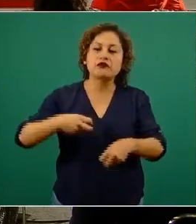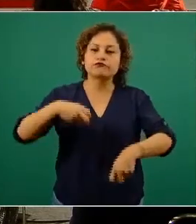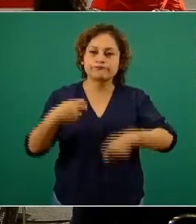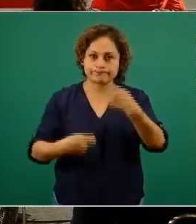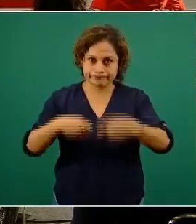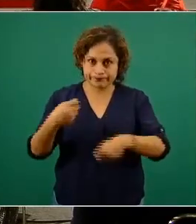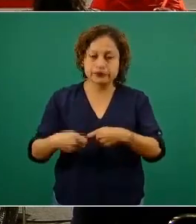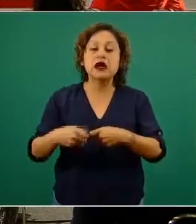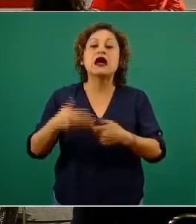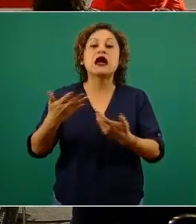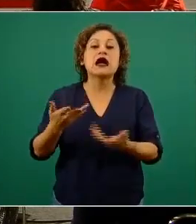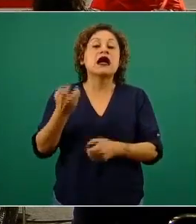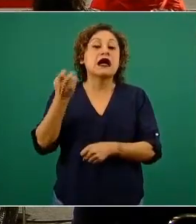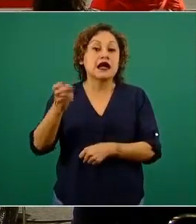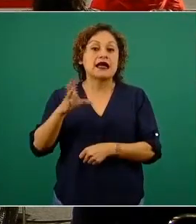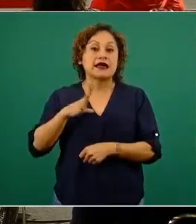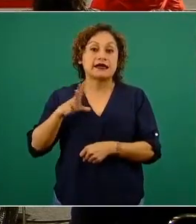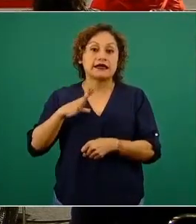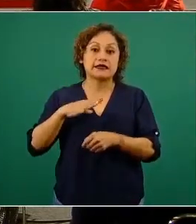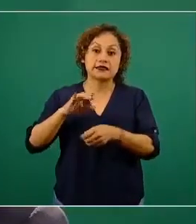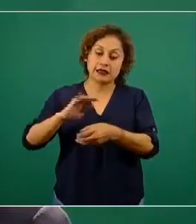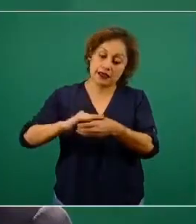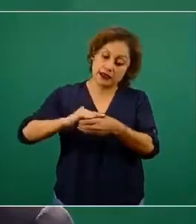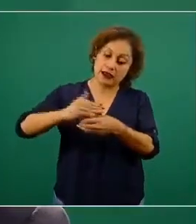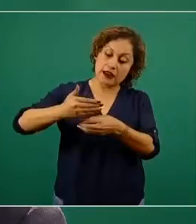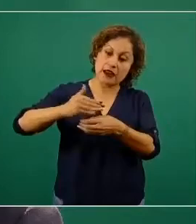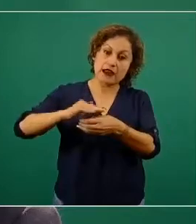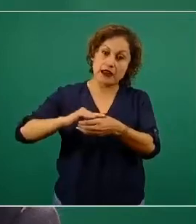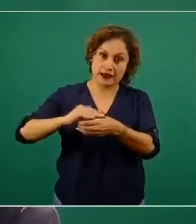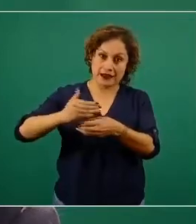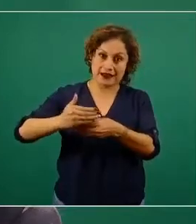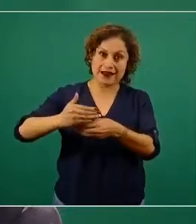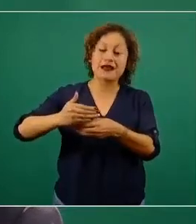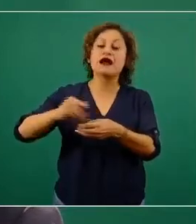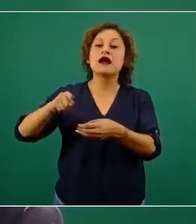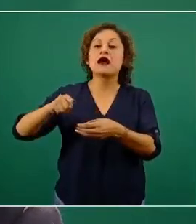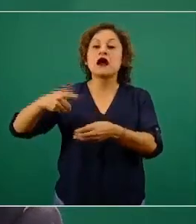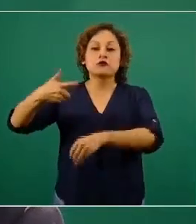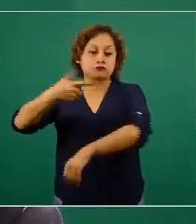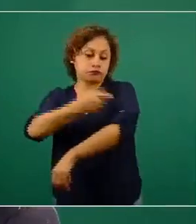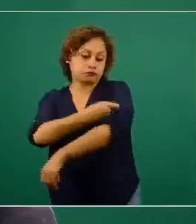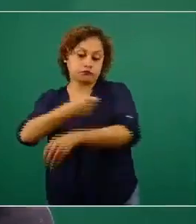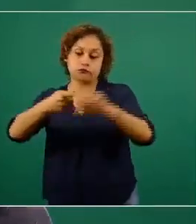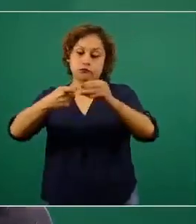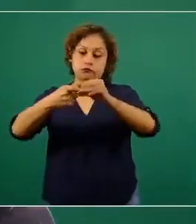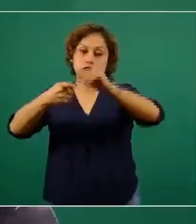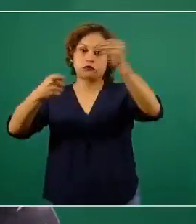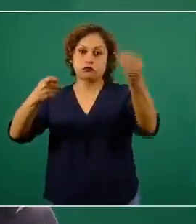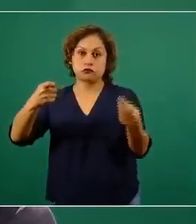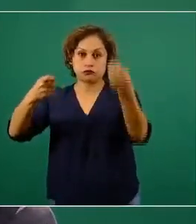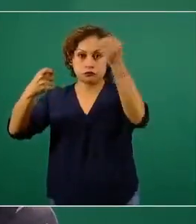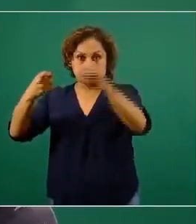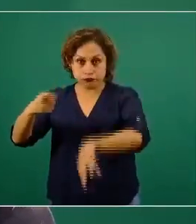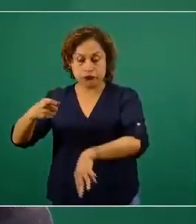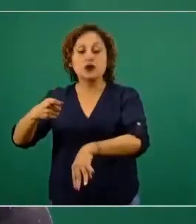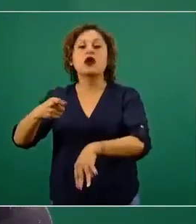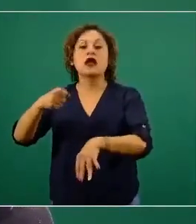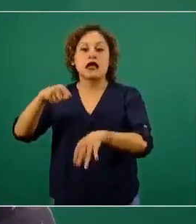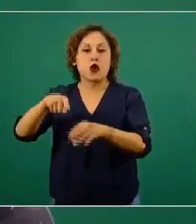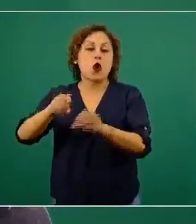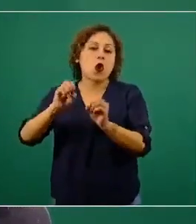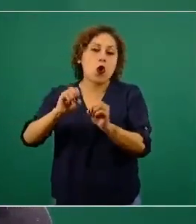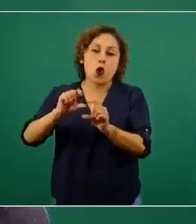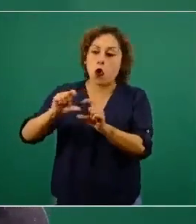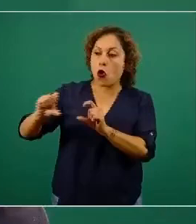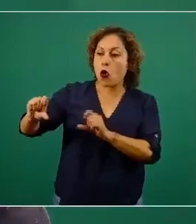la que solo puede entrar jeringuillas o material de vidrio, pero ya no puede salir. Esas cajas deben